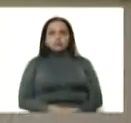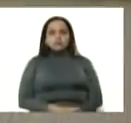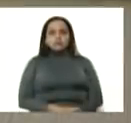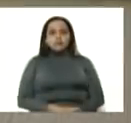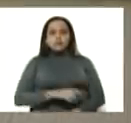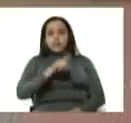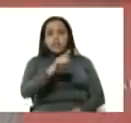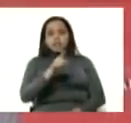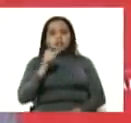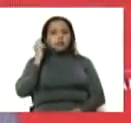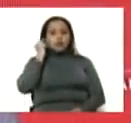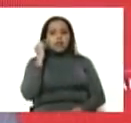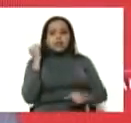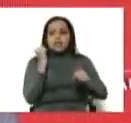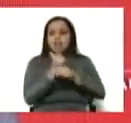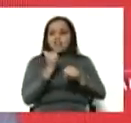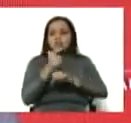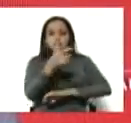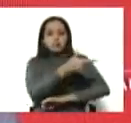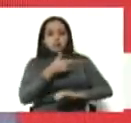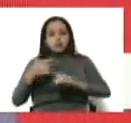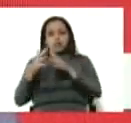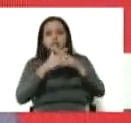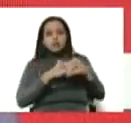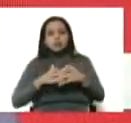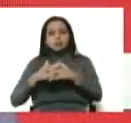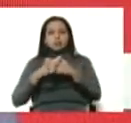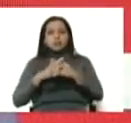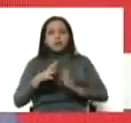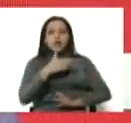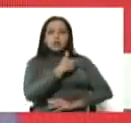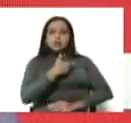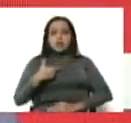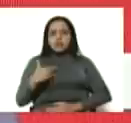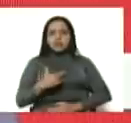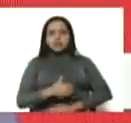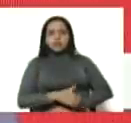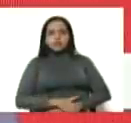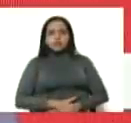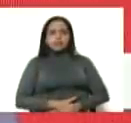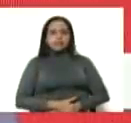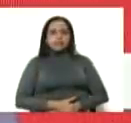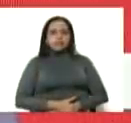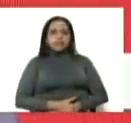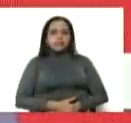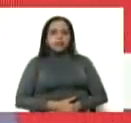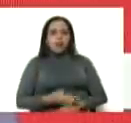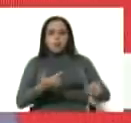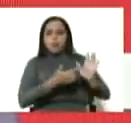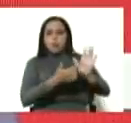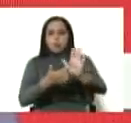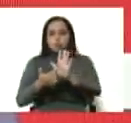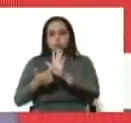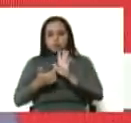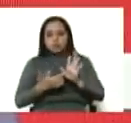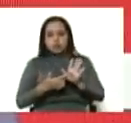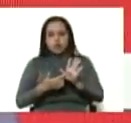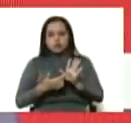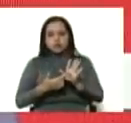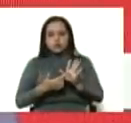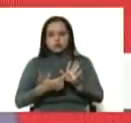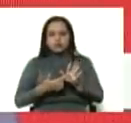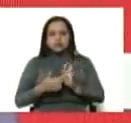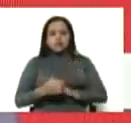agente del gobierno de los Estados Unidos, pretendiendo representar los intereses de Venezuela en el Reino